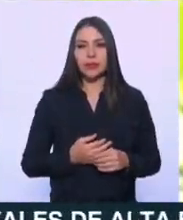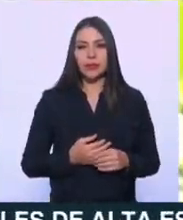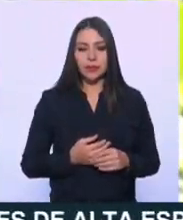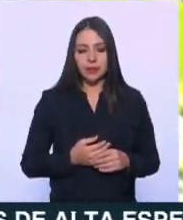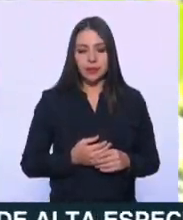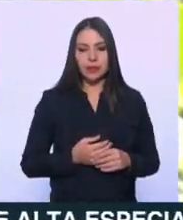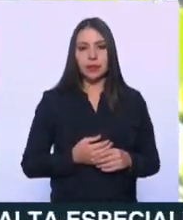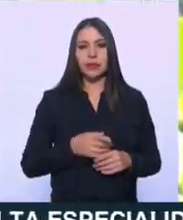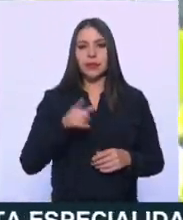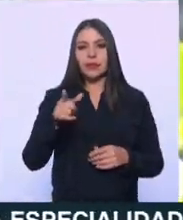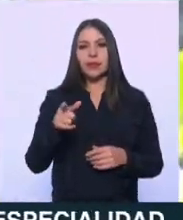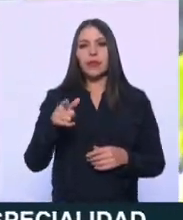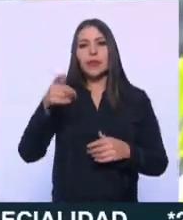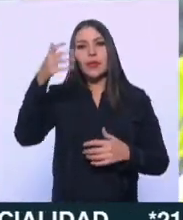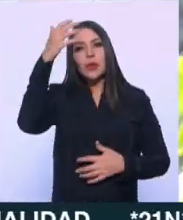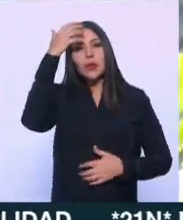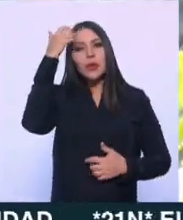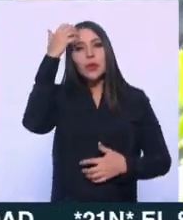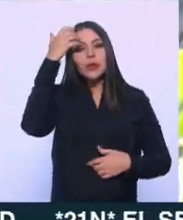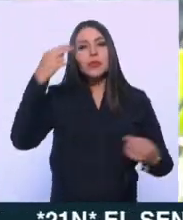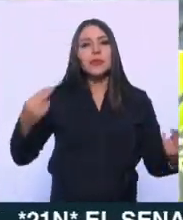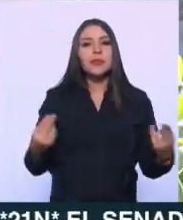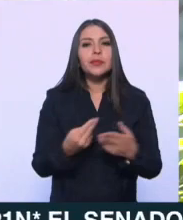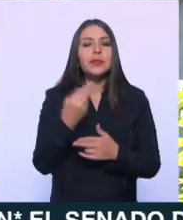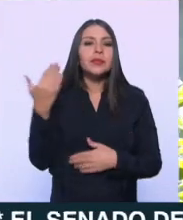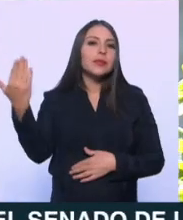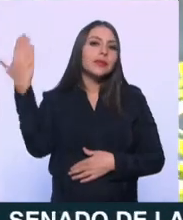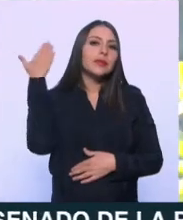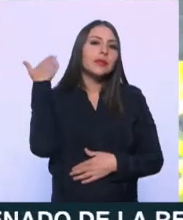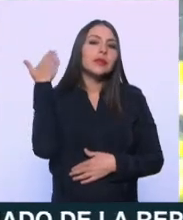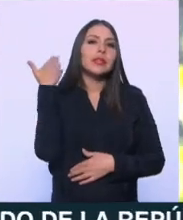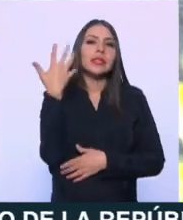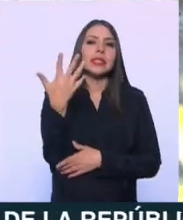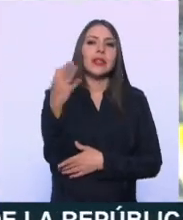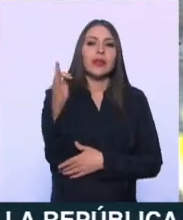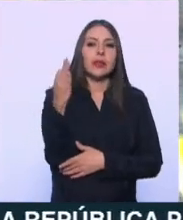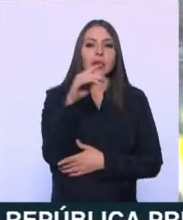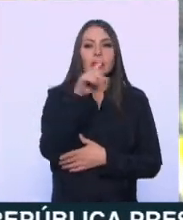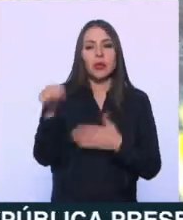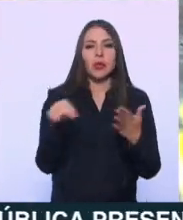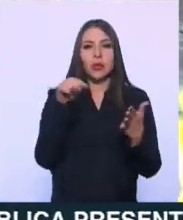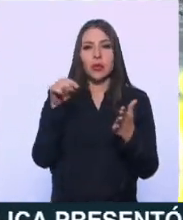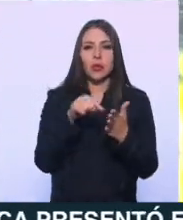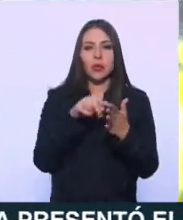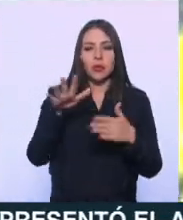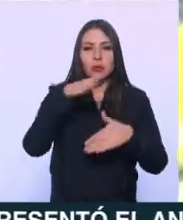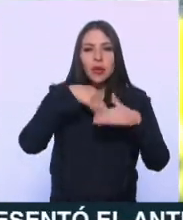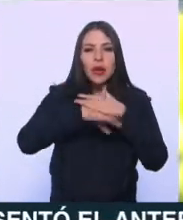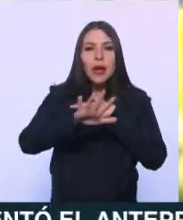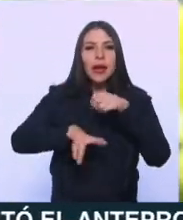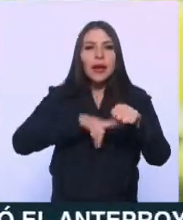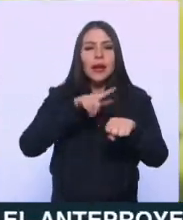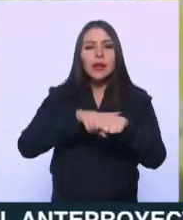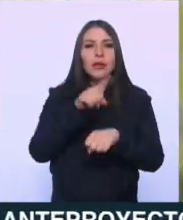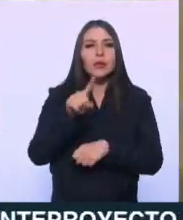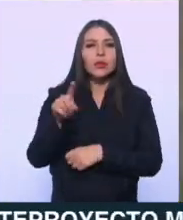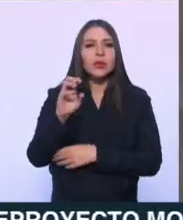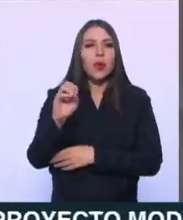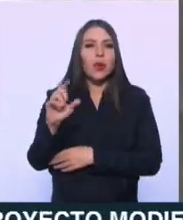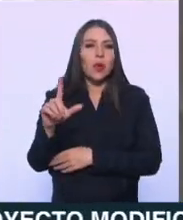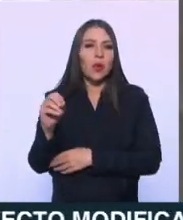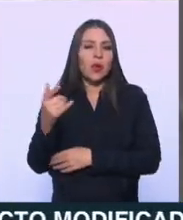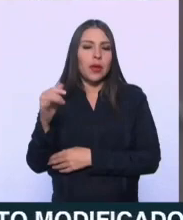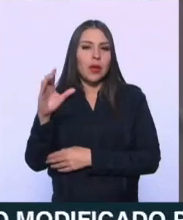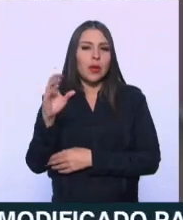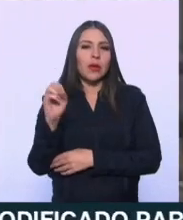Este pequeño monopatas nació el pasado 5 de febrero en el Zoológico de San Juan de Aragón. Forma parte de la colección